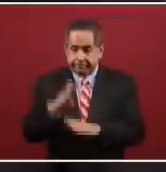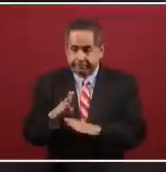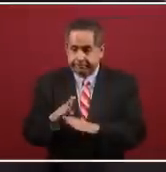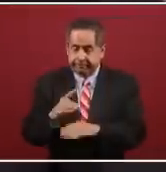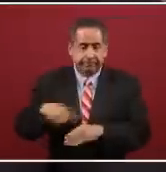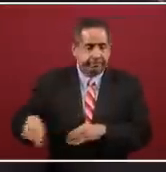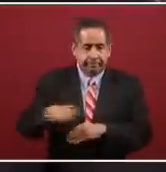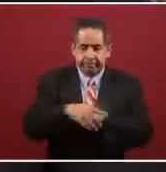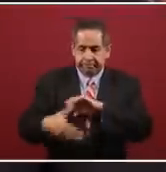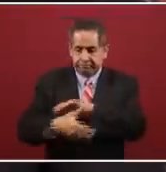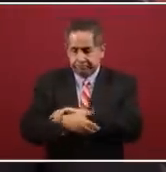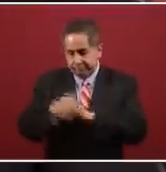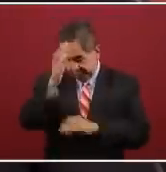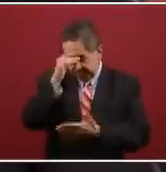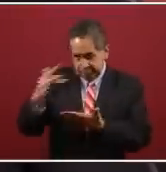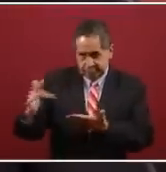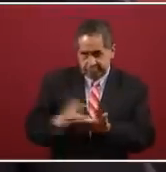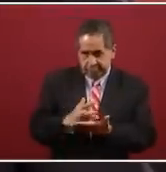Y